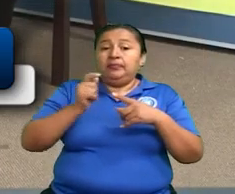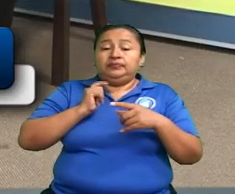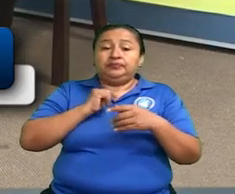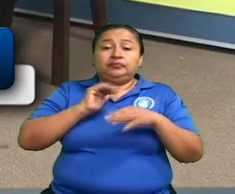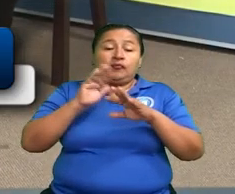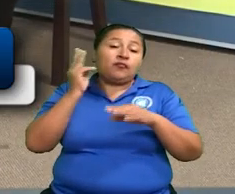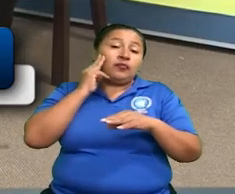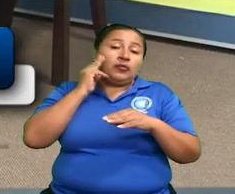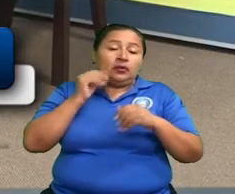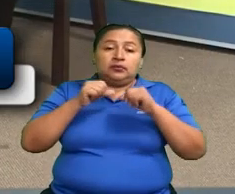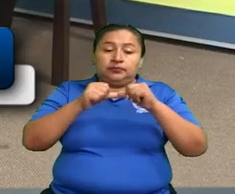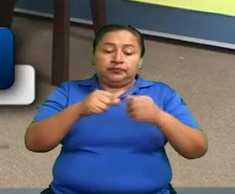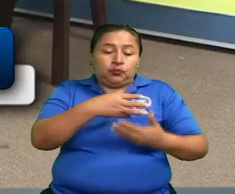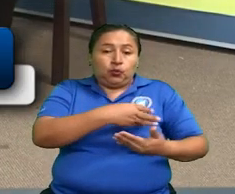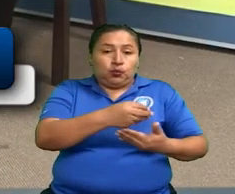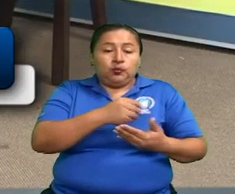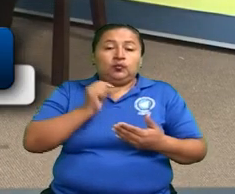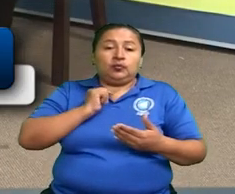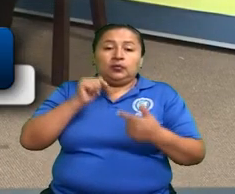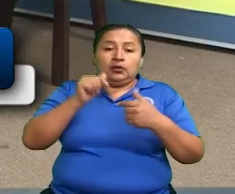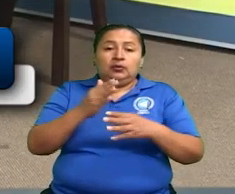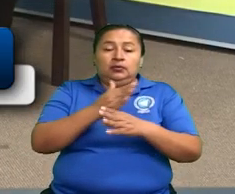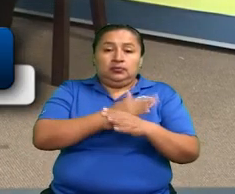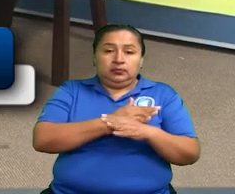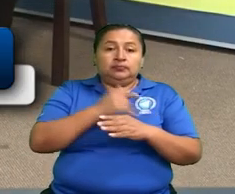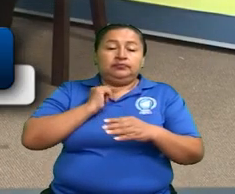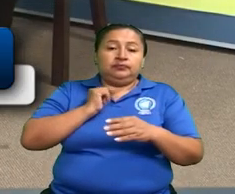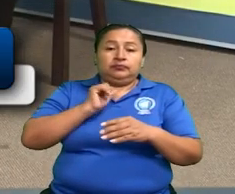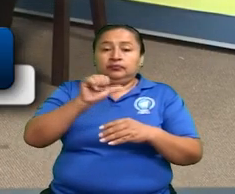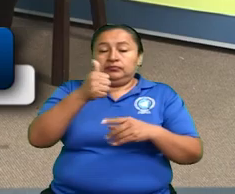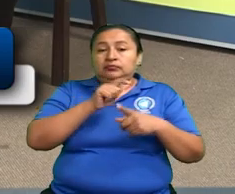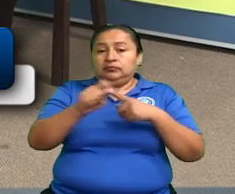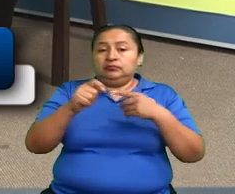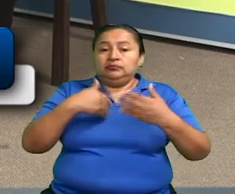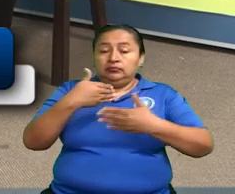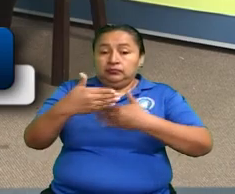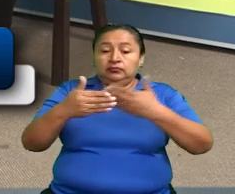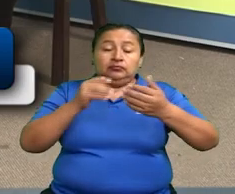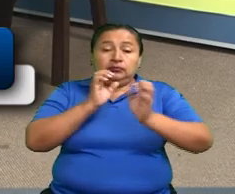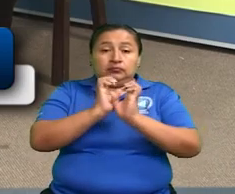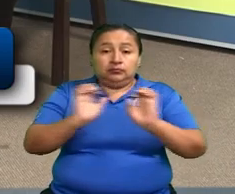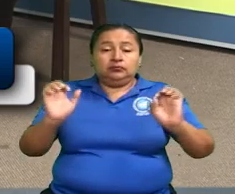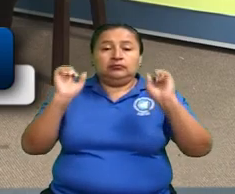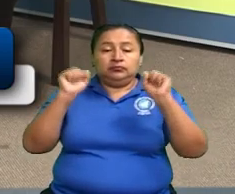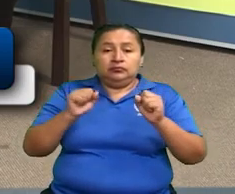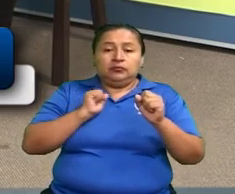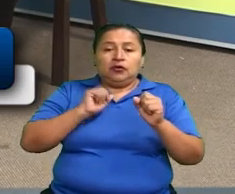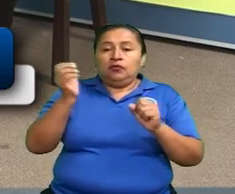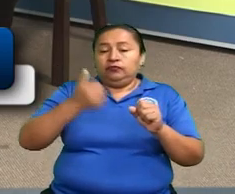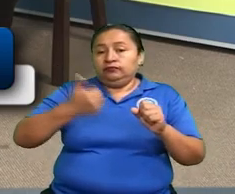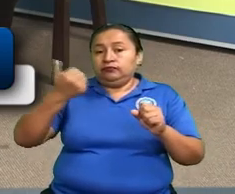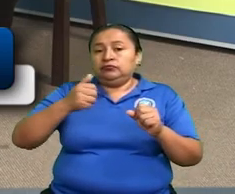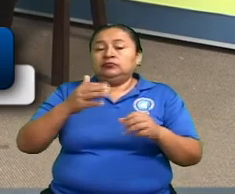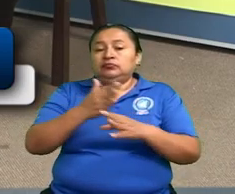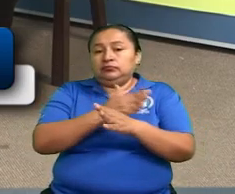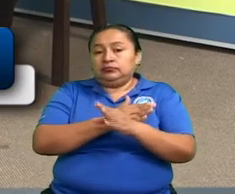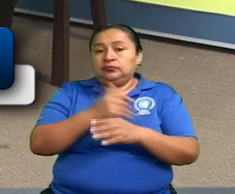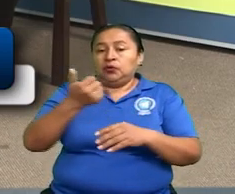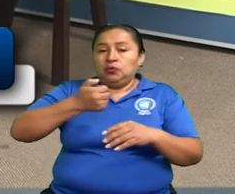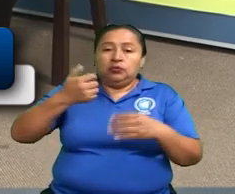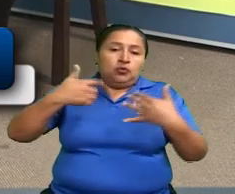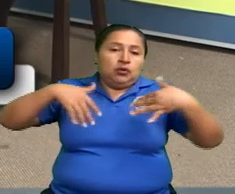le está dando pecho. Así es. Y se la ponen antes para el efecto de los 6 meses, que ya es cuando el niño puede tomar fórmula. Así es.